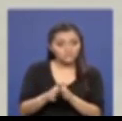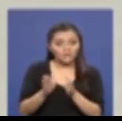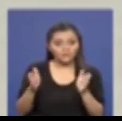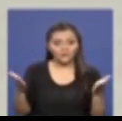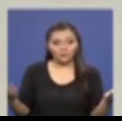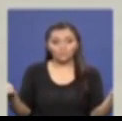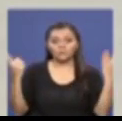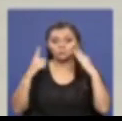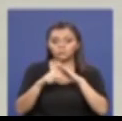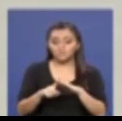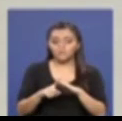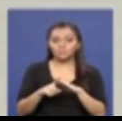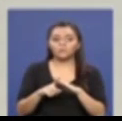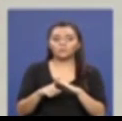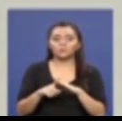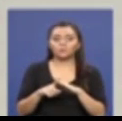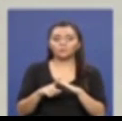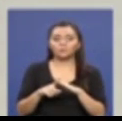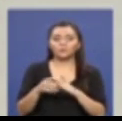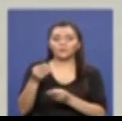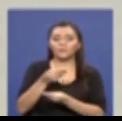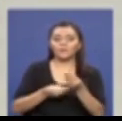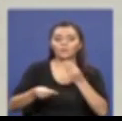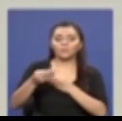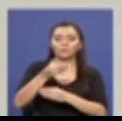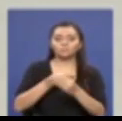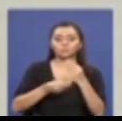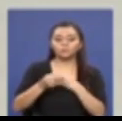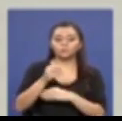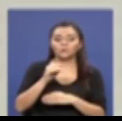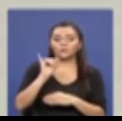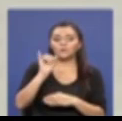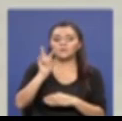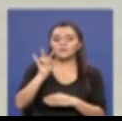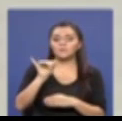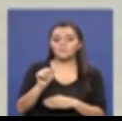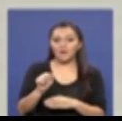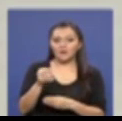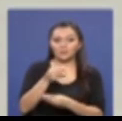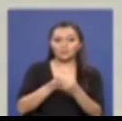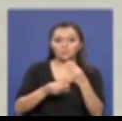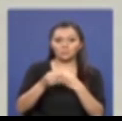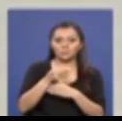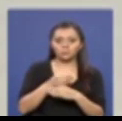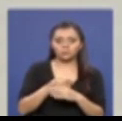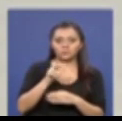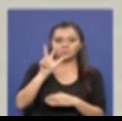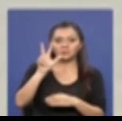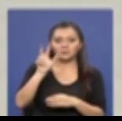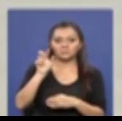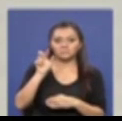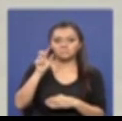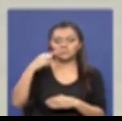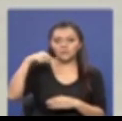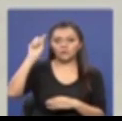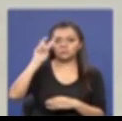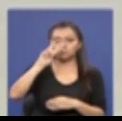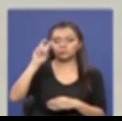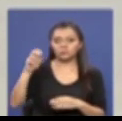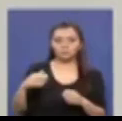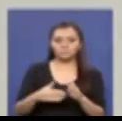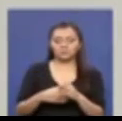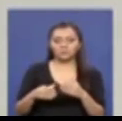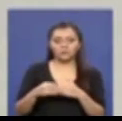contratos para transportar productos agropecuarios, devolución del IVA para los gobiernos autónomos descentralizados del Carchi, 3.2 millones de